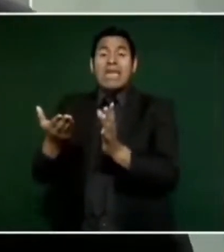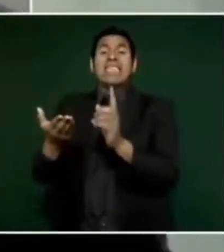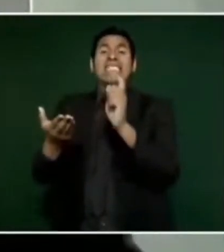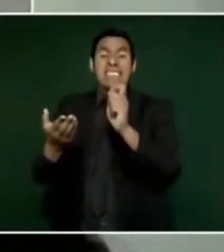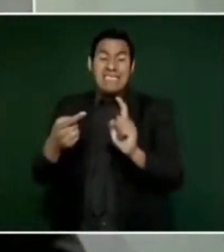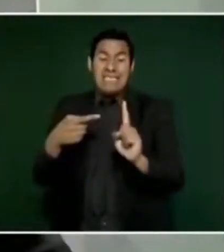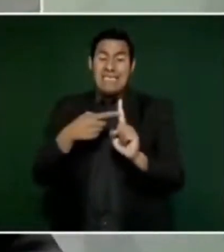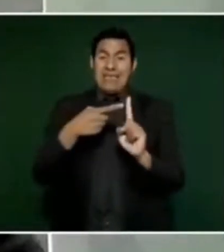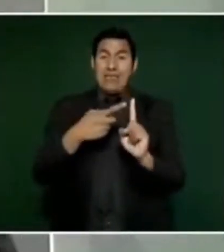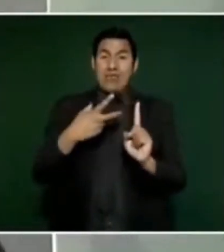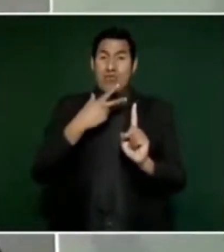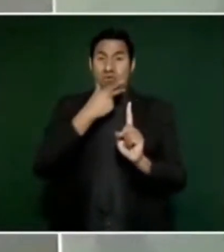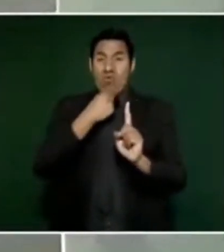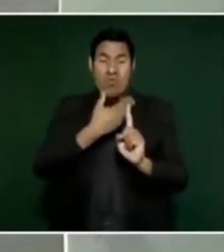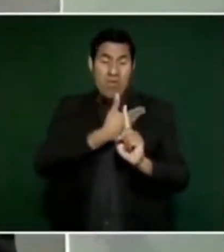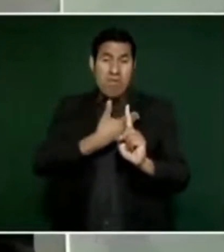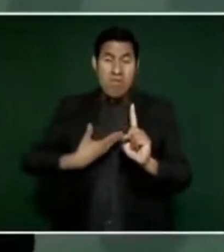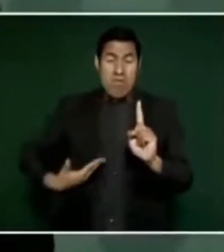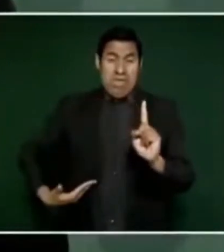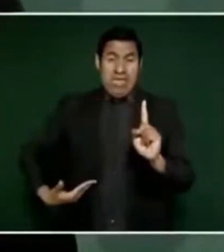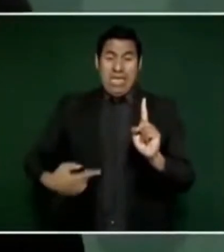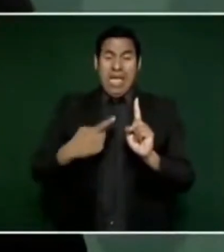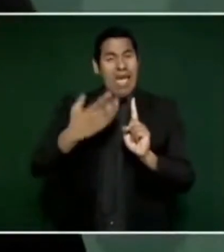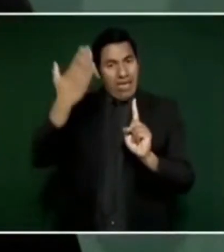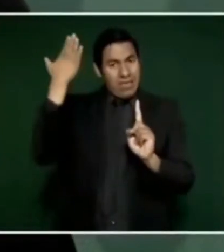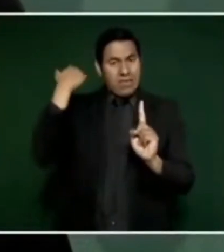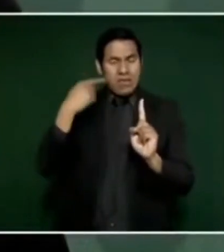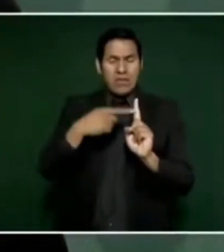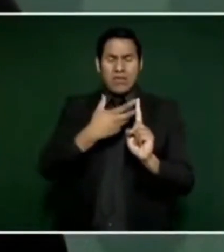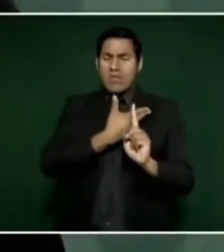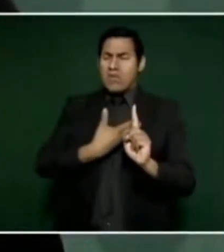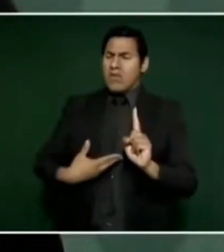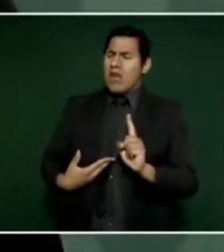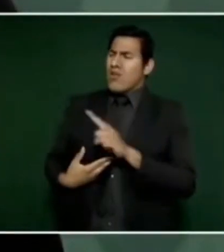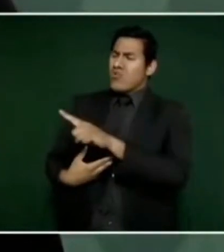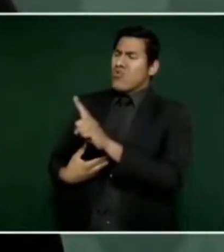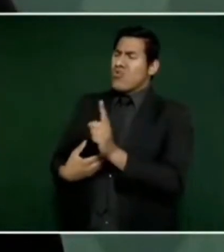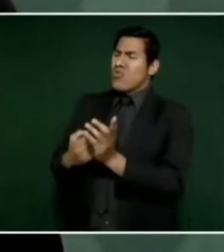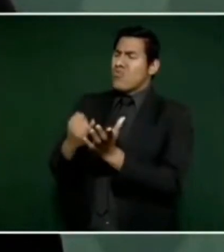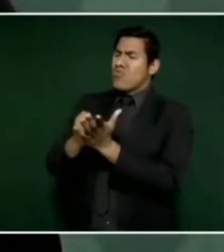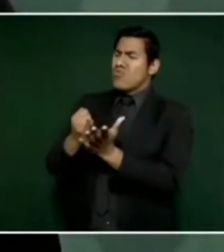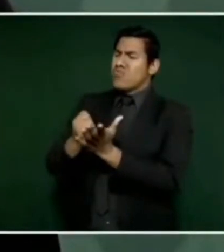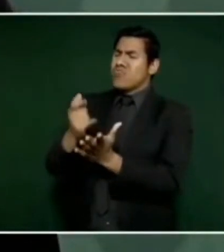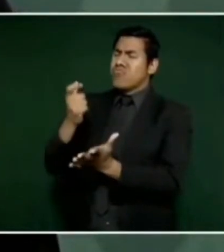autorizaba que se les condonara el impuesto.